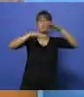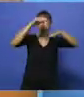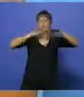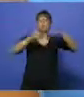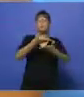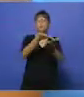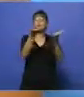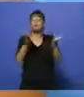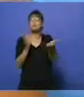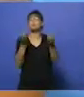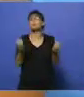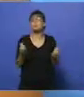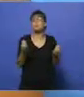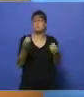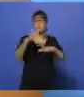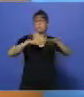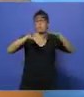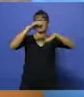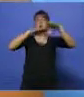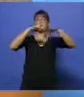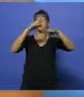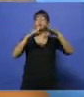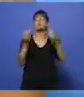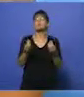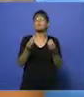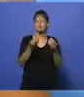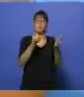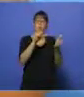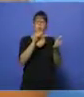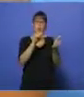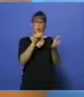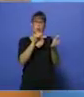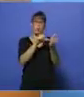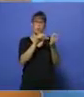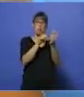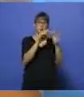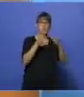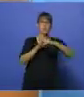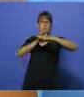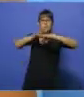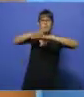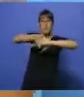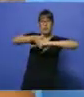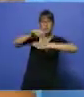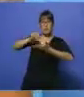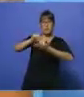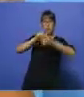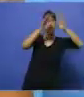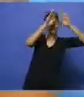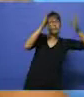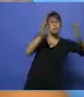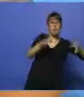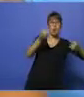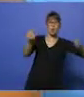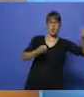estamos construyendo un centro en el ingreso del pueblo donde va a haber un parador de camiones